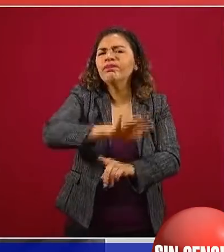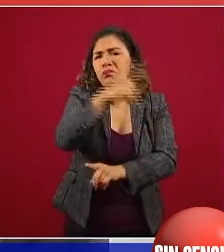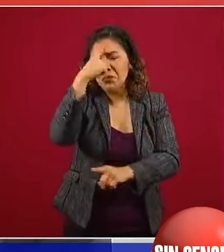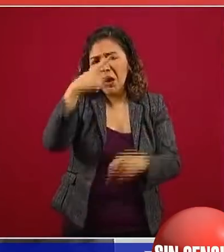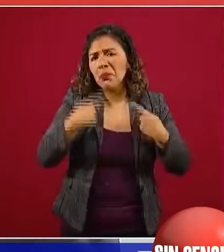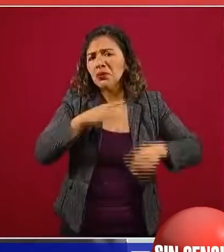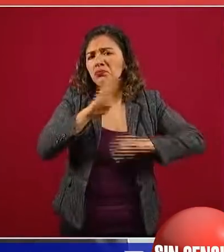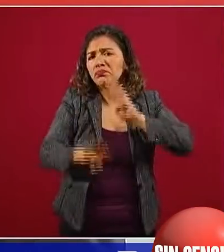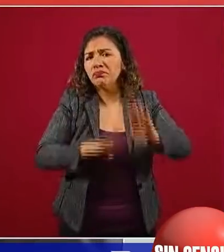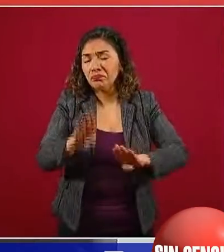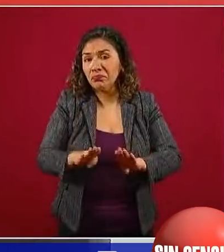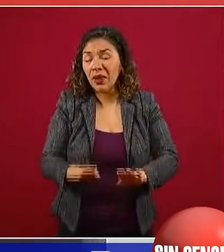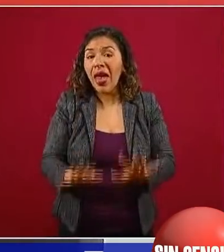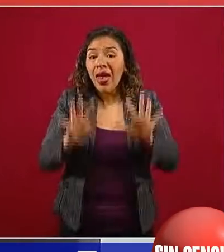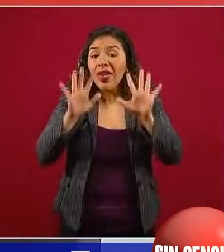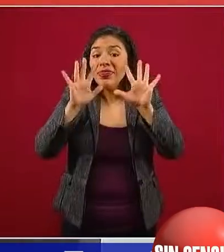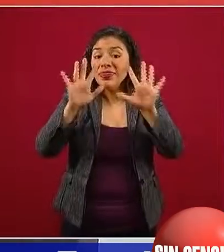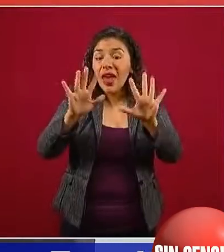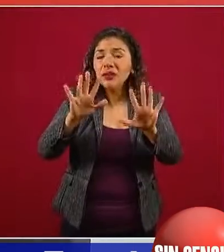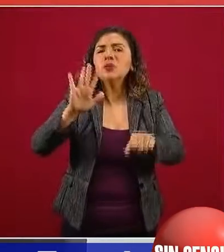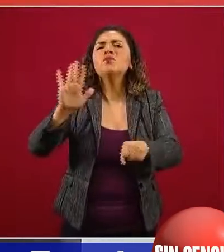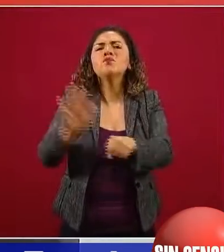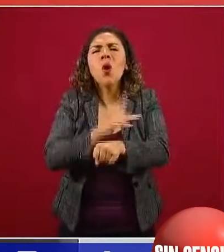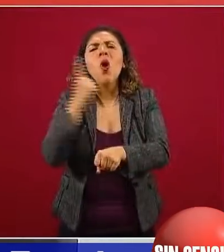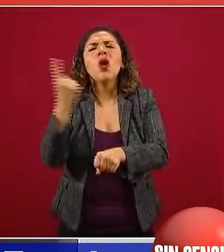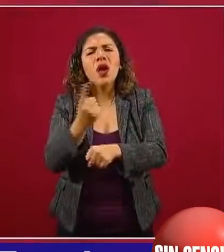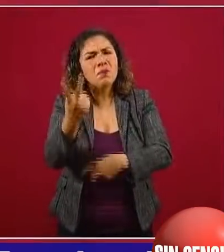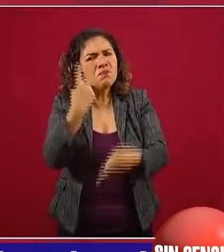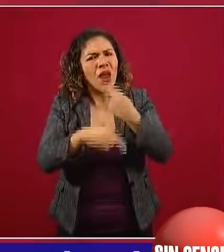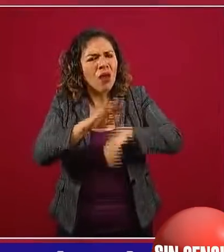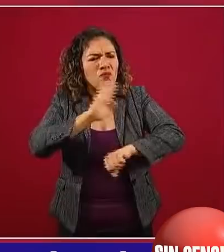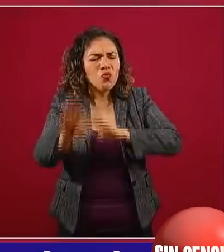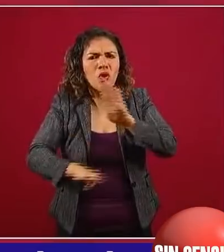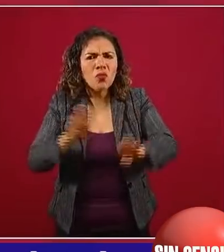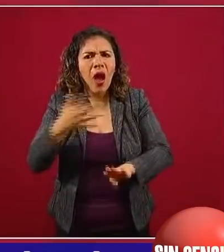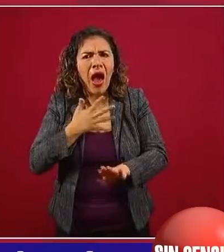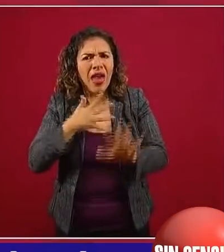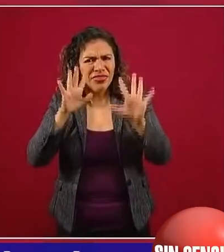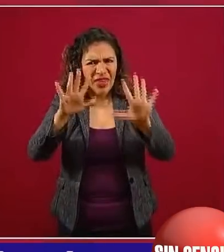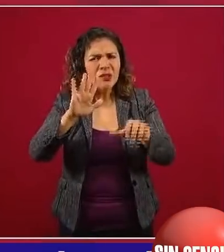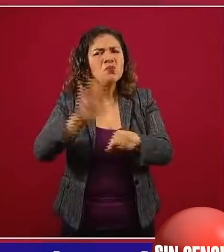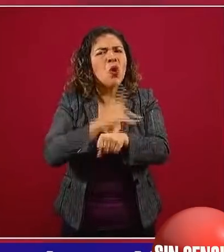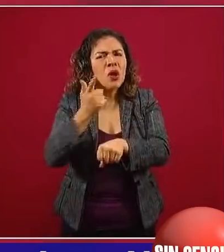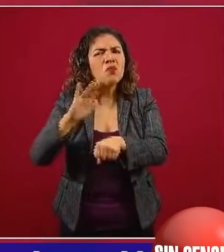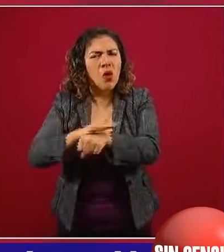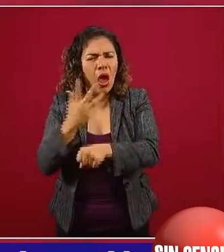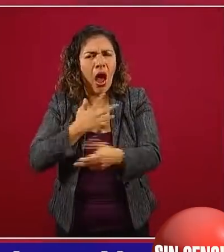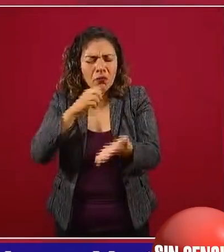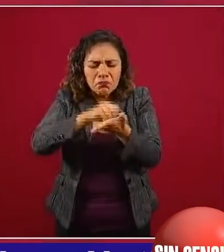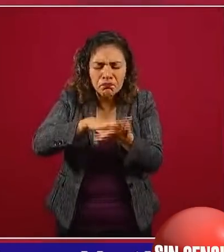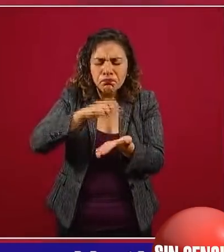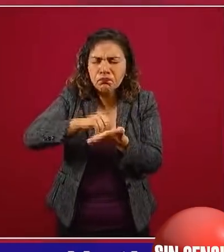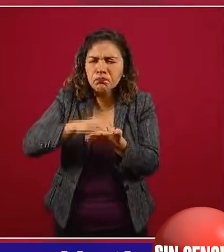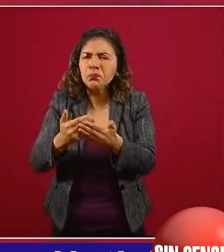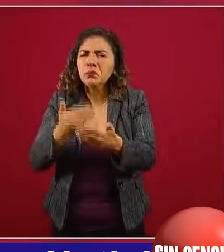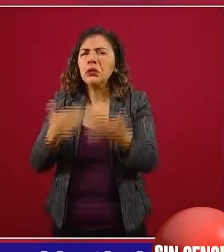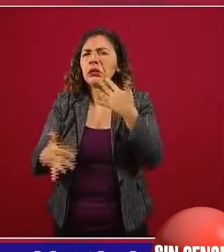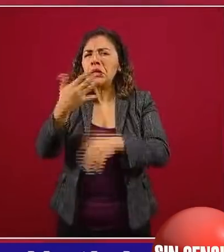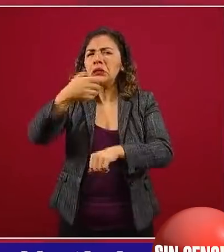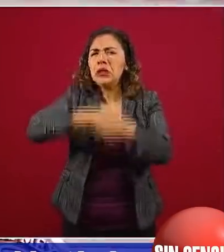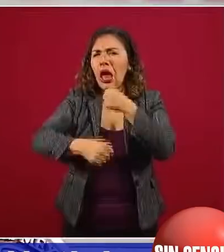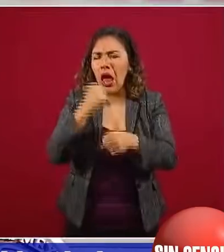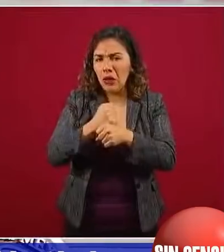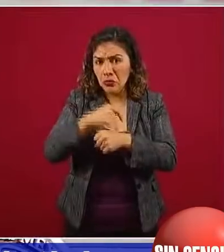mortalidad. Dentro de las 10 primeras causas generales de muerte documentadas por lo menos en los últimos 15 años, México tiene muy